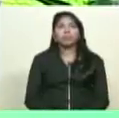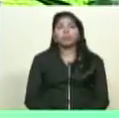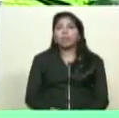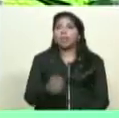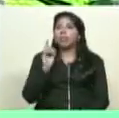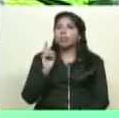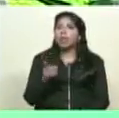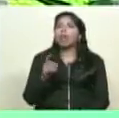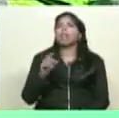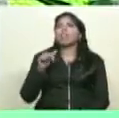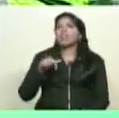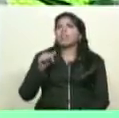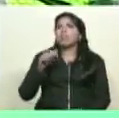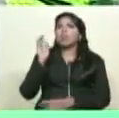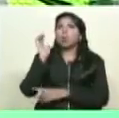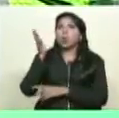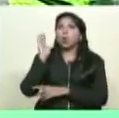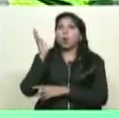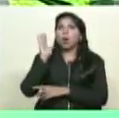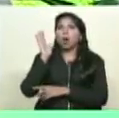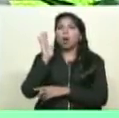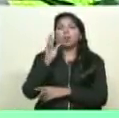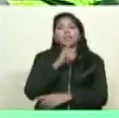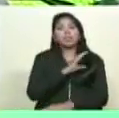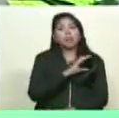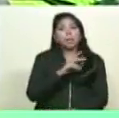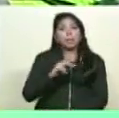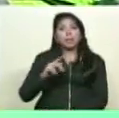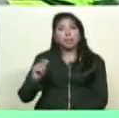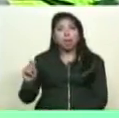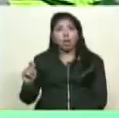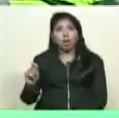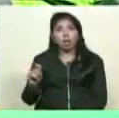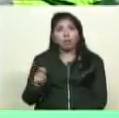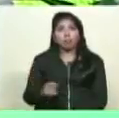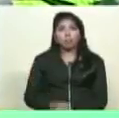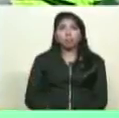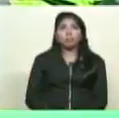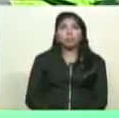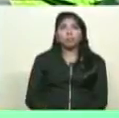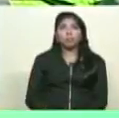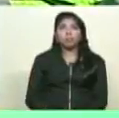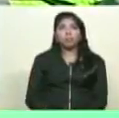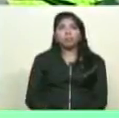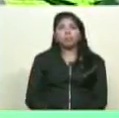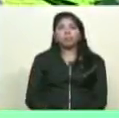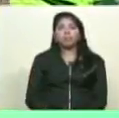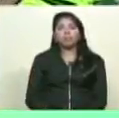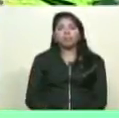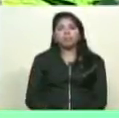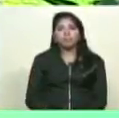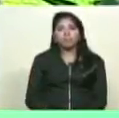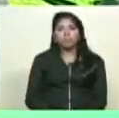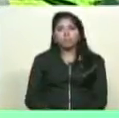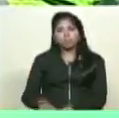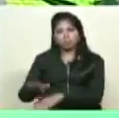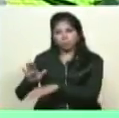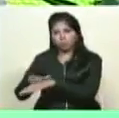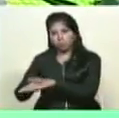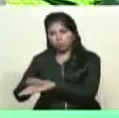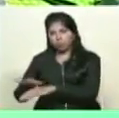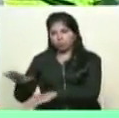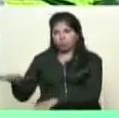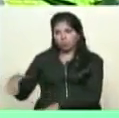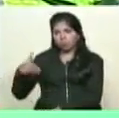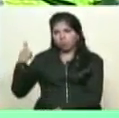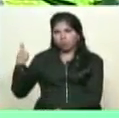Congreso de los CPT. El Congreso de los CPT, compañero Vladimir Padrino, compañero Néstor